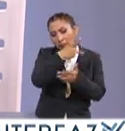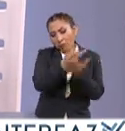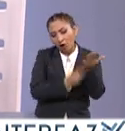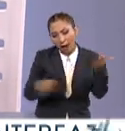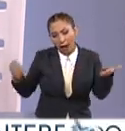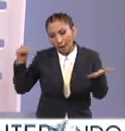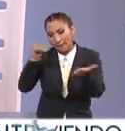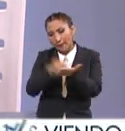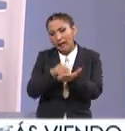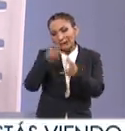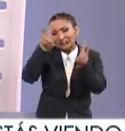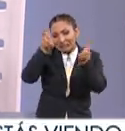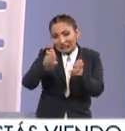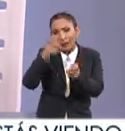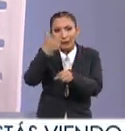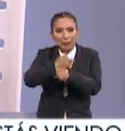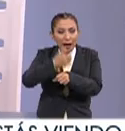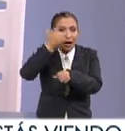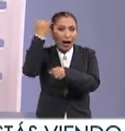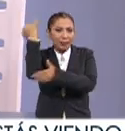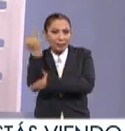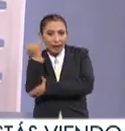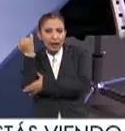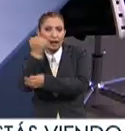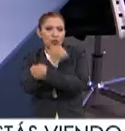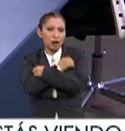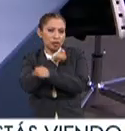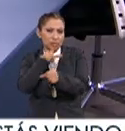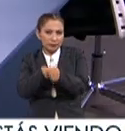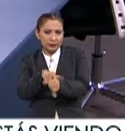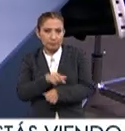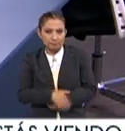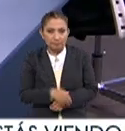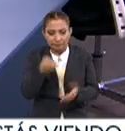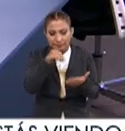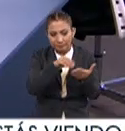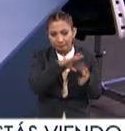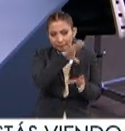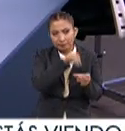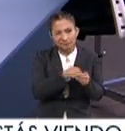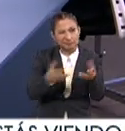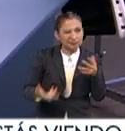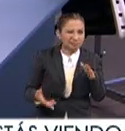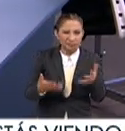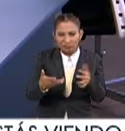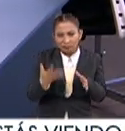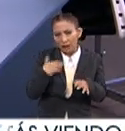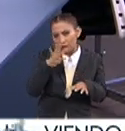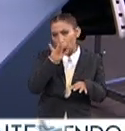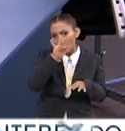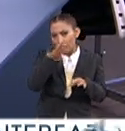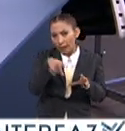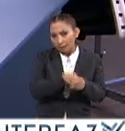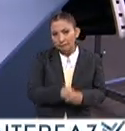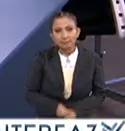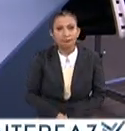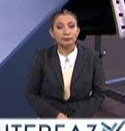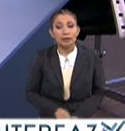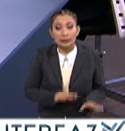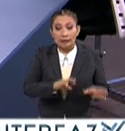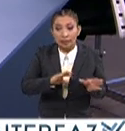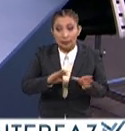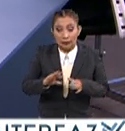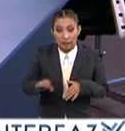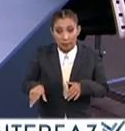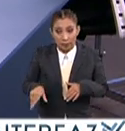de estudio en relación a primaria, preescolar, a educación especial, ¿no? Claro. Pues en total aproximadamente 50. Y